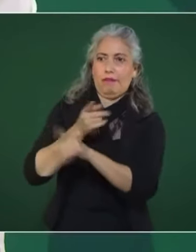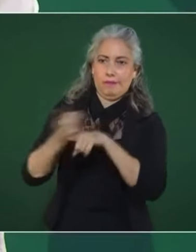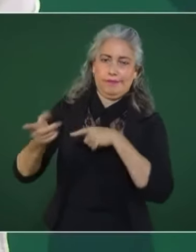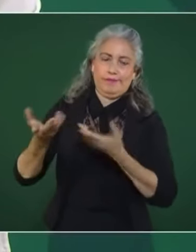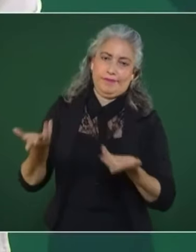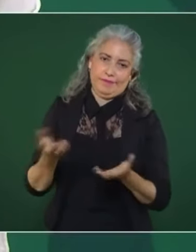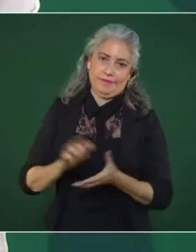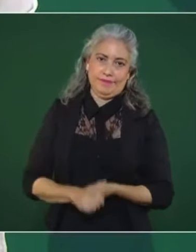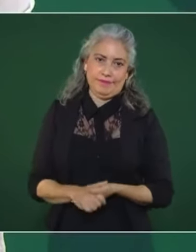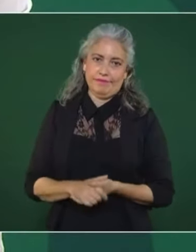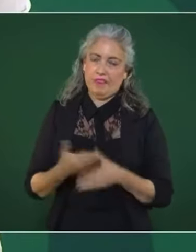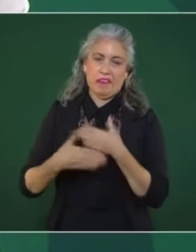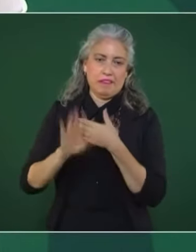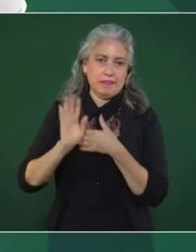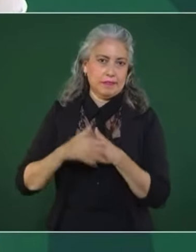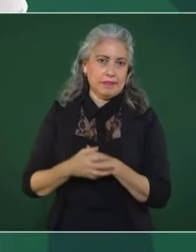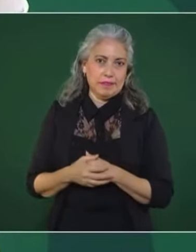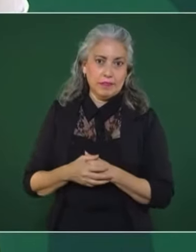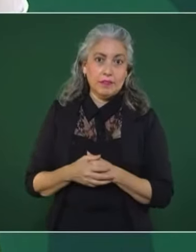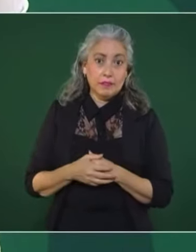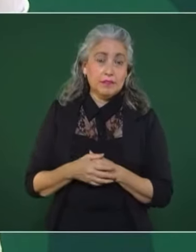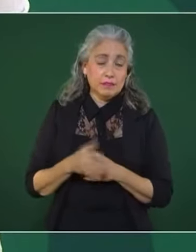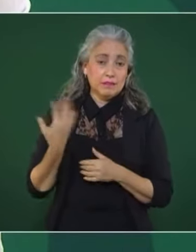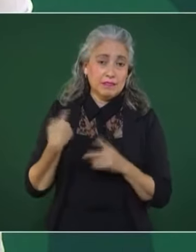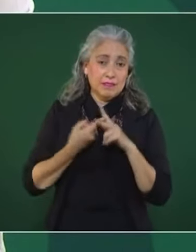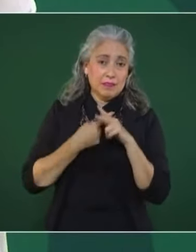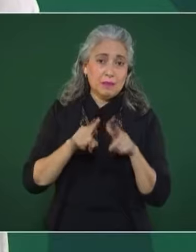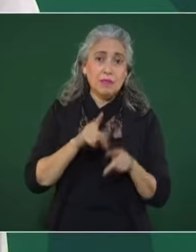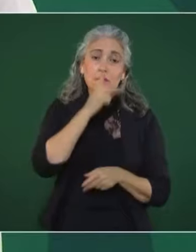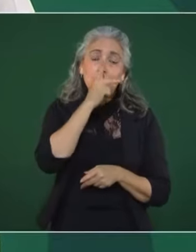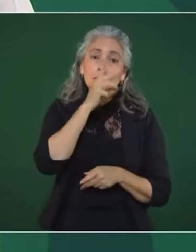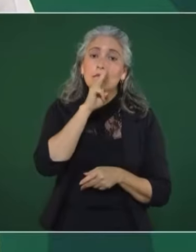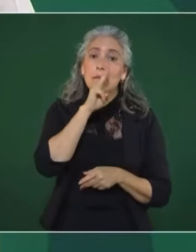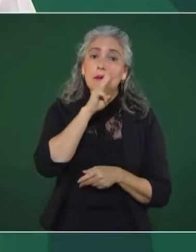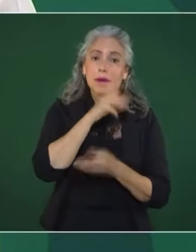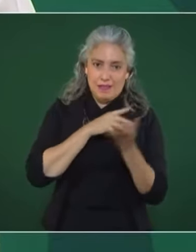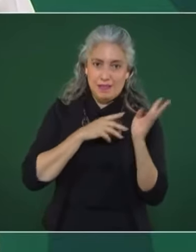Al inicio, los papás, las mamás, iban a buscar